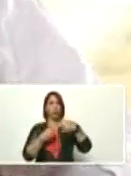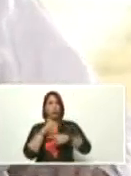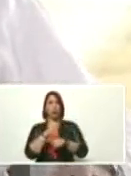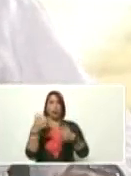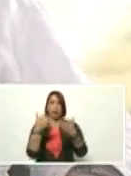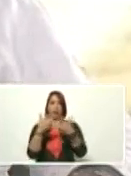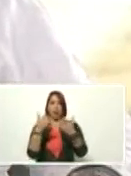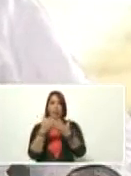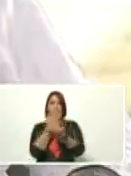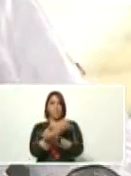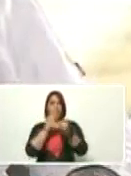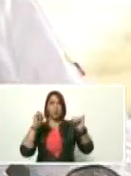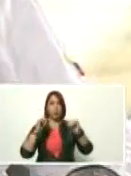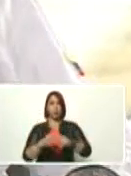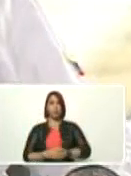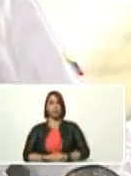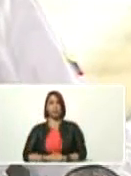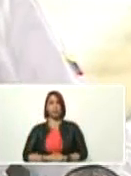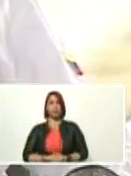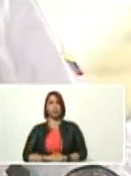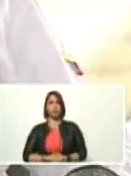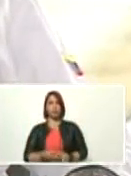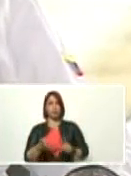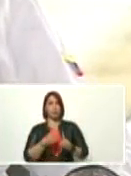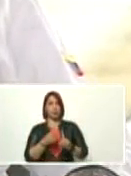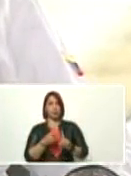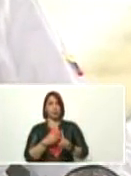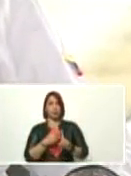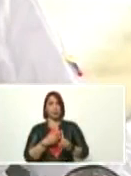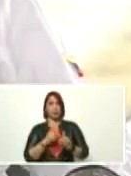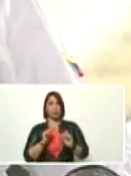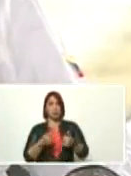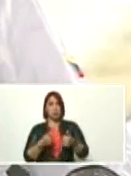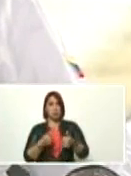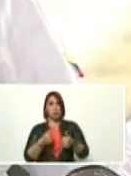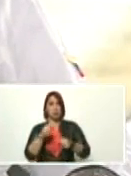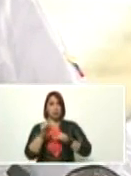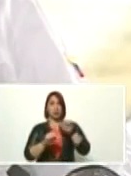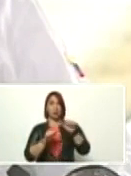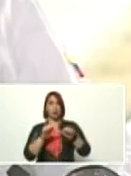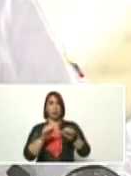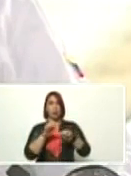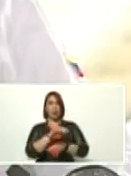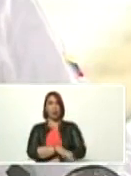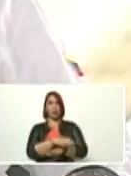Independencia en principios del siglo XIX.